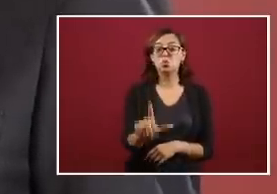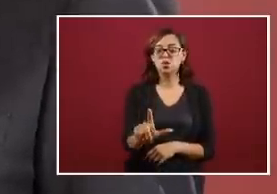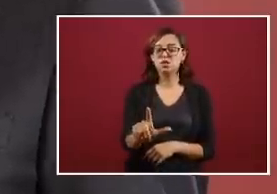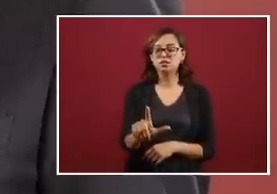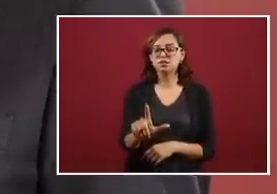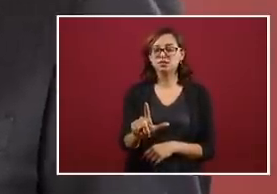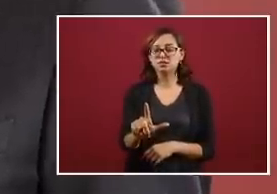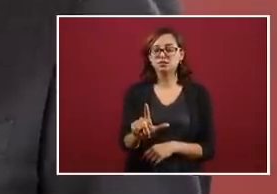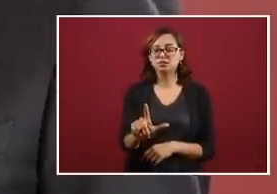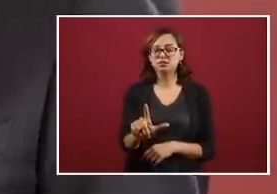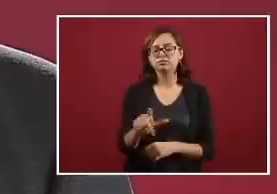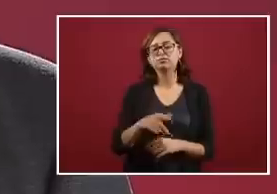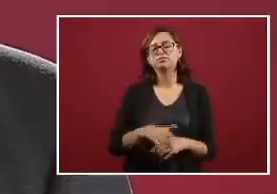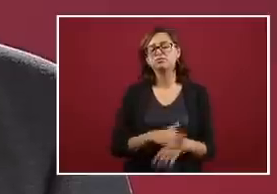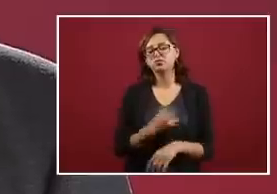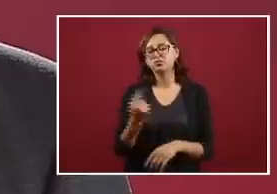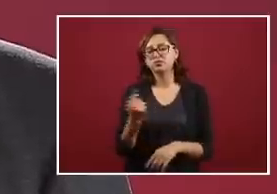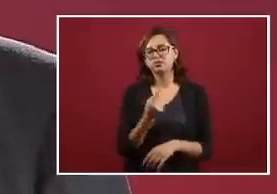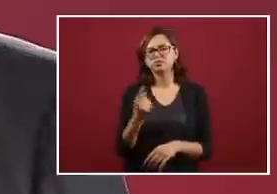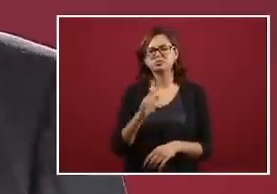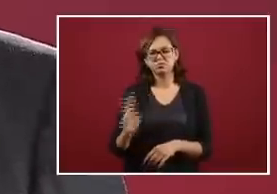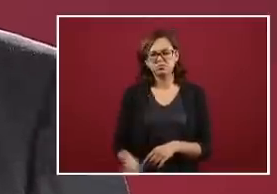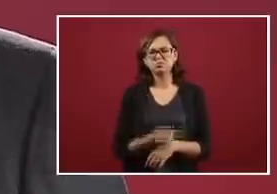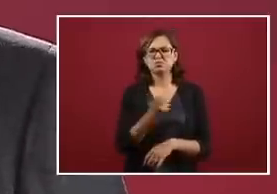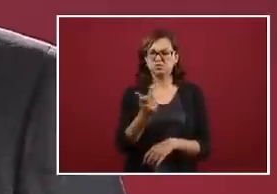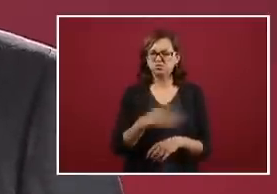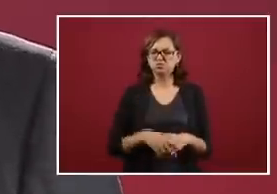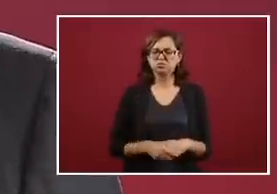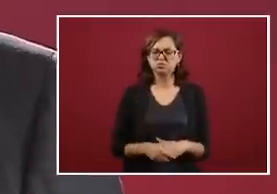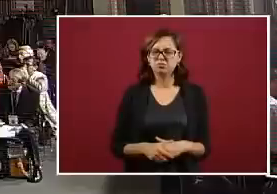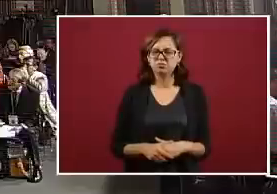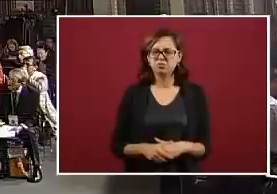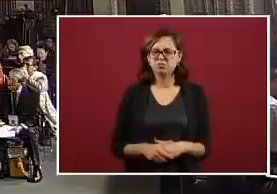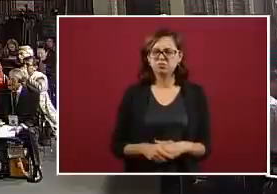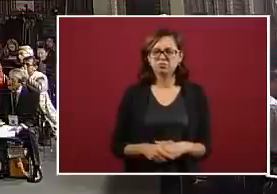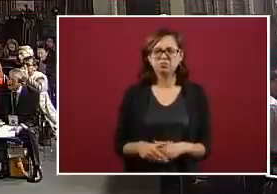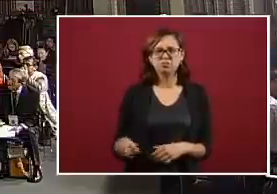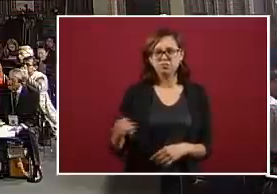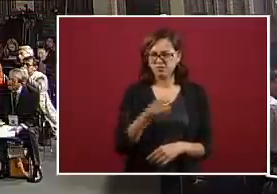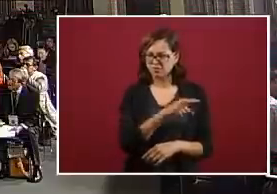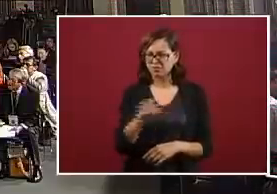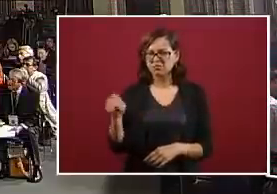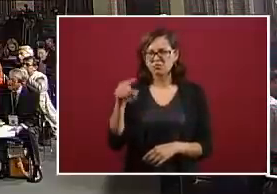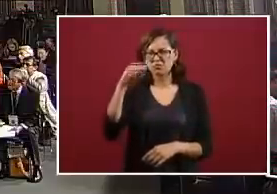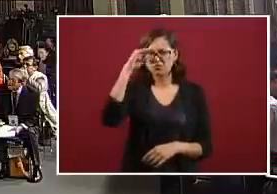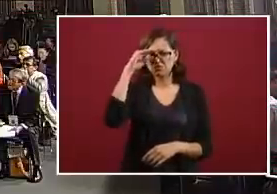Es más, les pregunto a ustedes, pensamos el lunes para